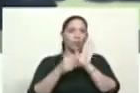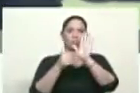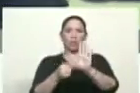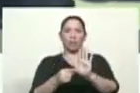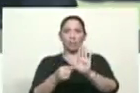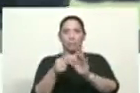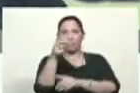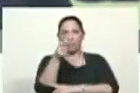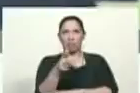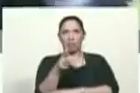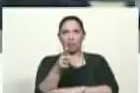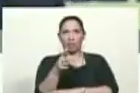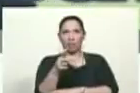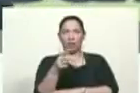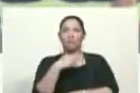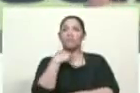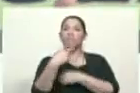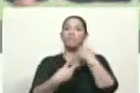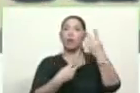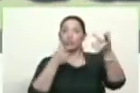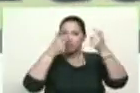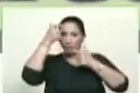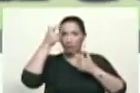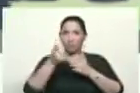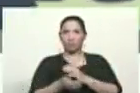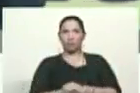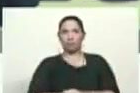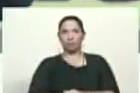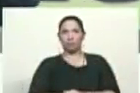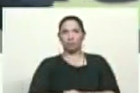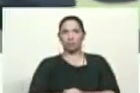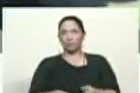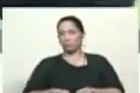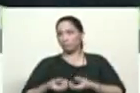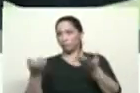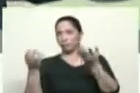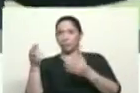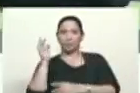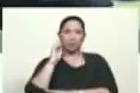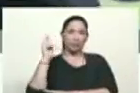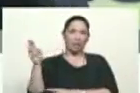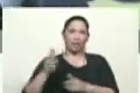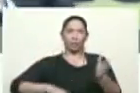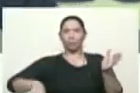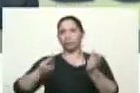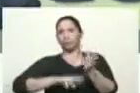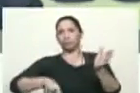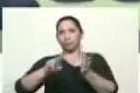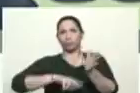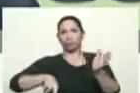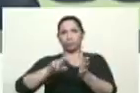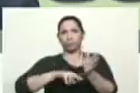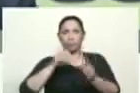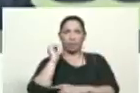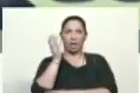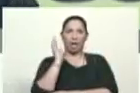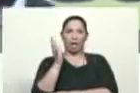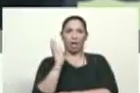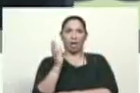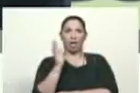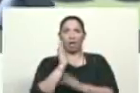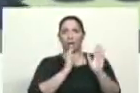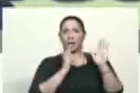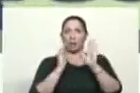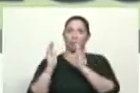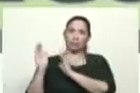voz. Lo lanzaron por las radios y lo repetían en actos que ellos